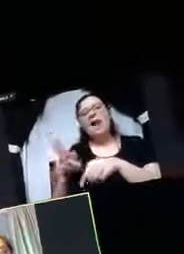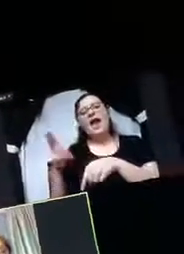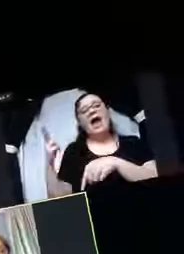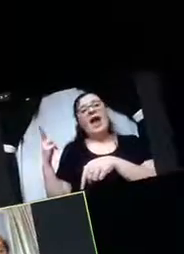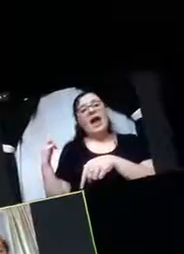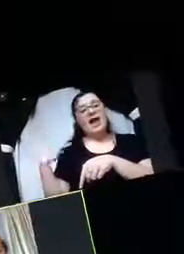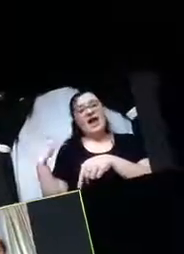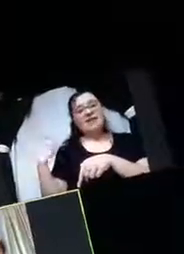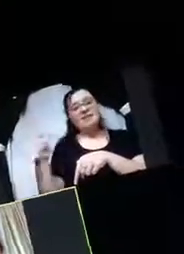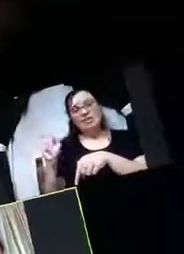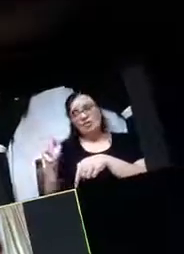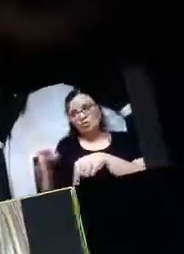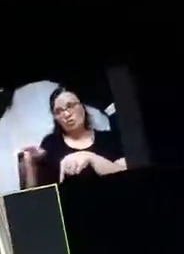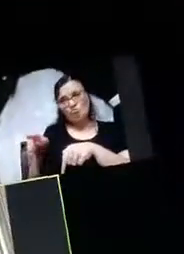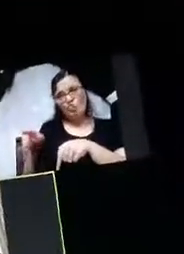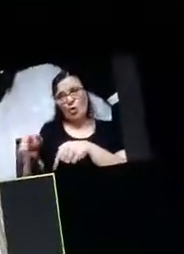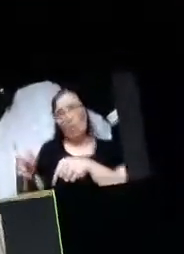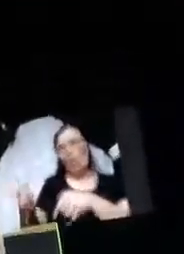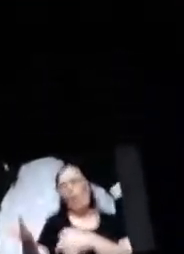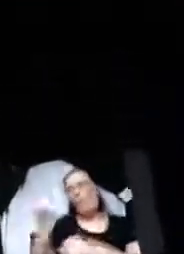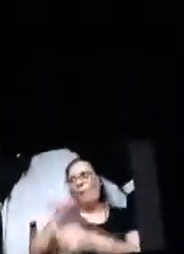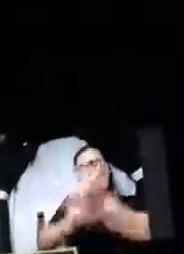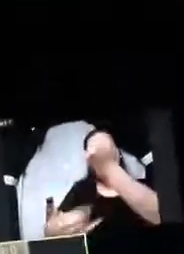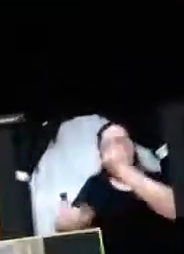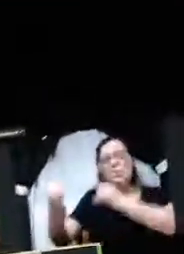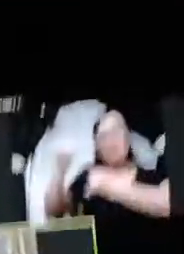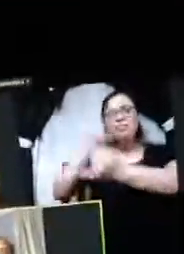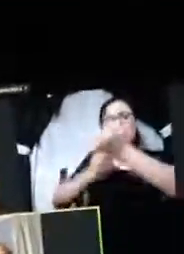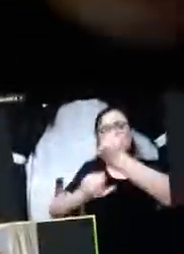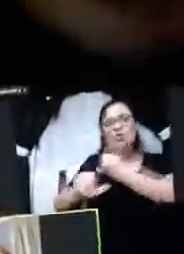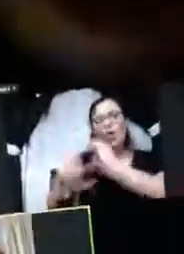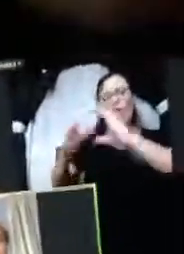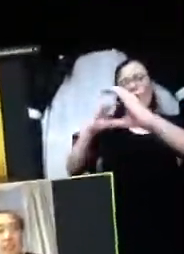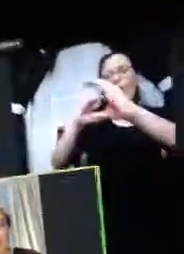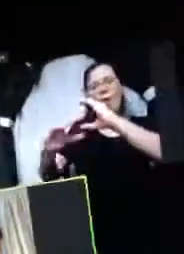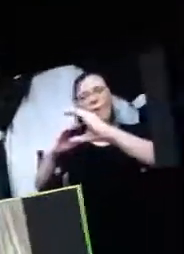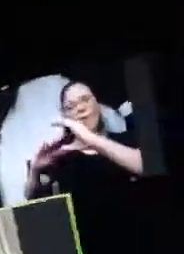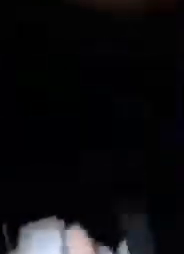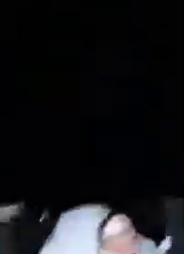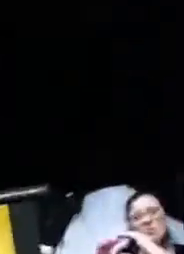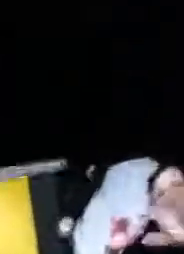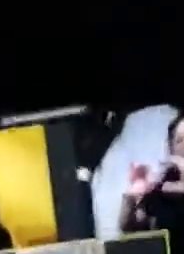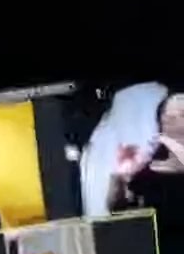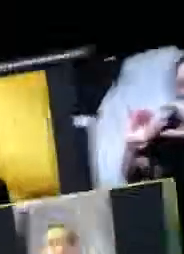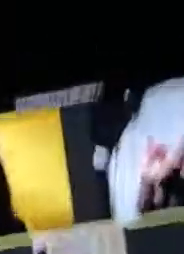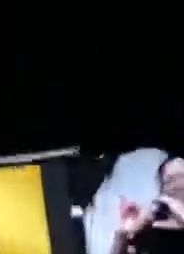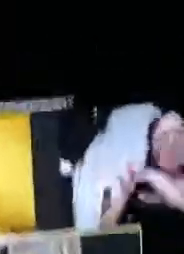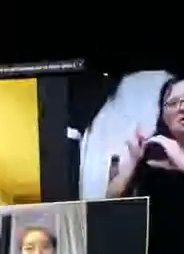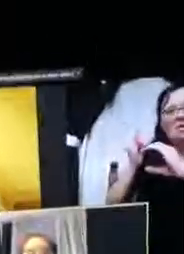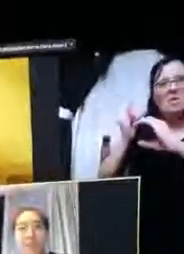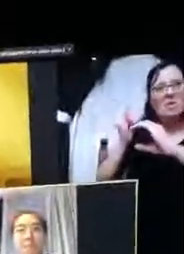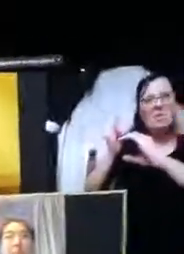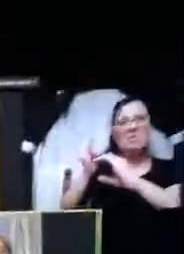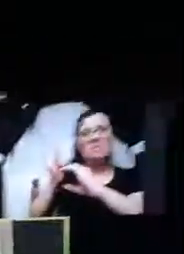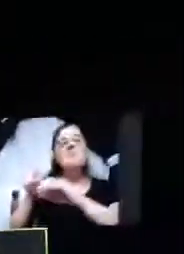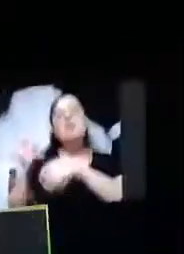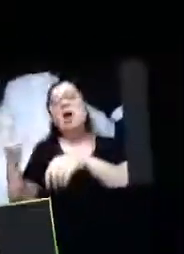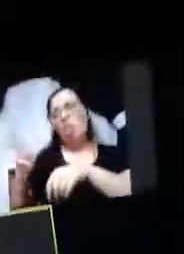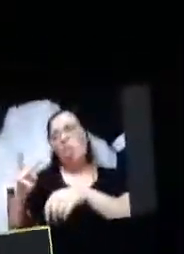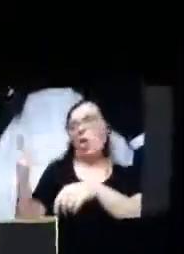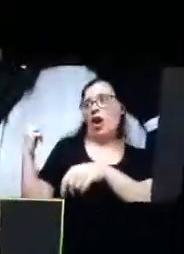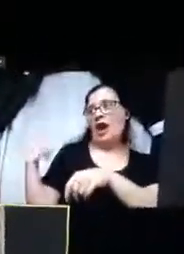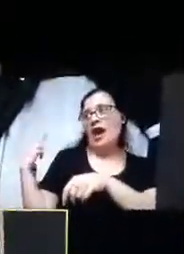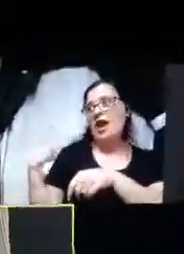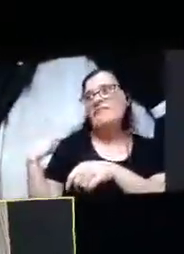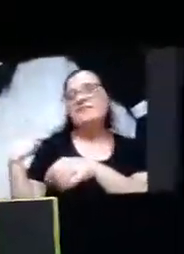se nota, me comunico con ella diferente. Entonces, ellos se comunican con mensajes escritos, por